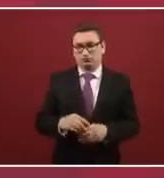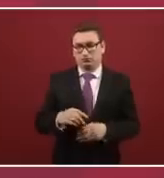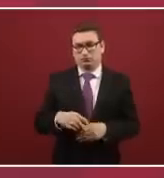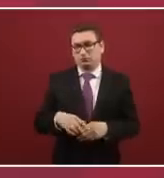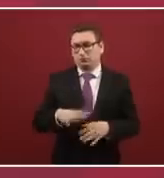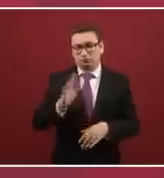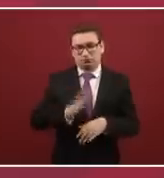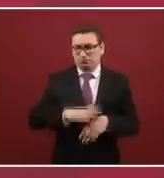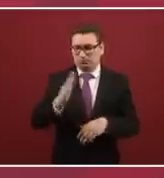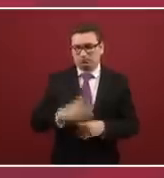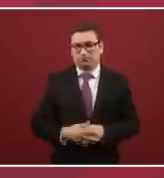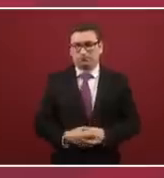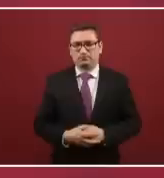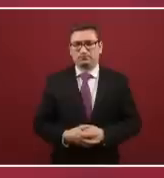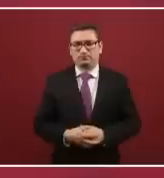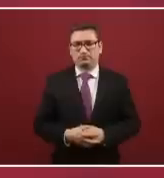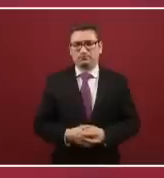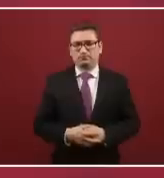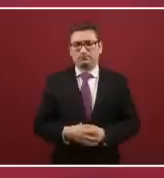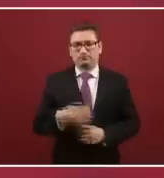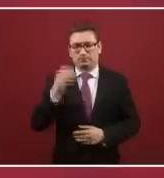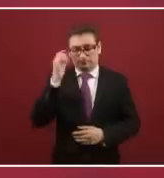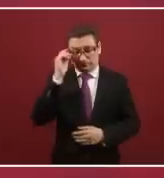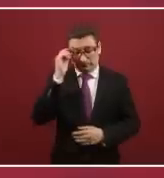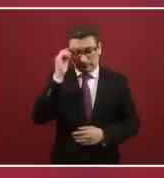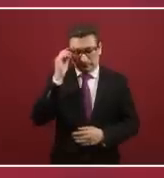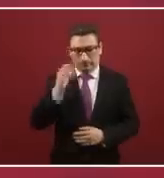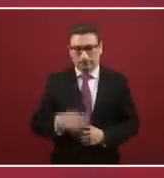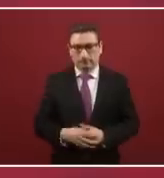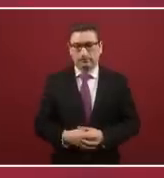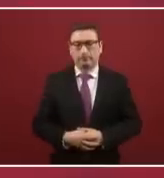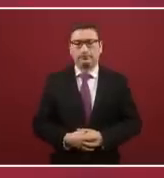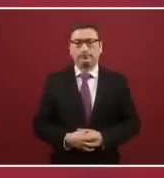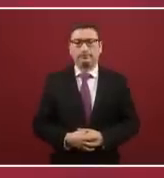generales. Y esto